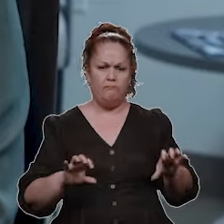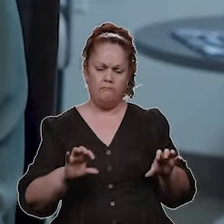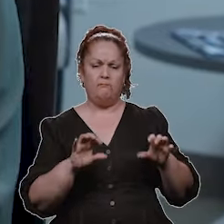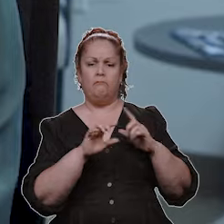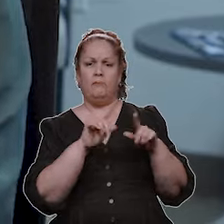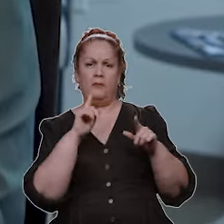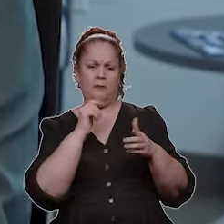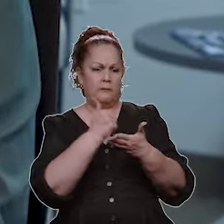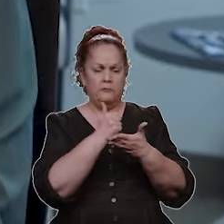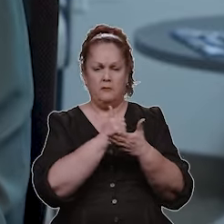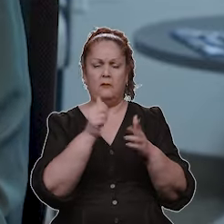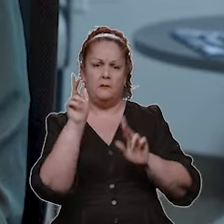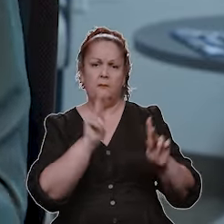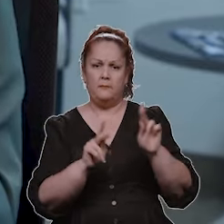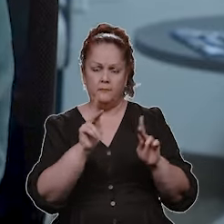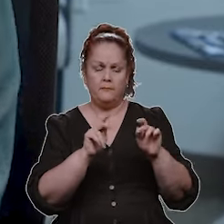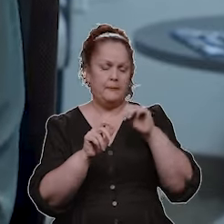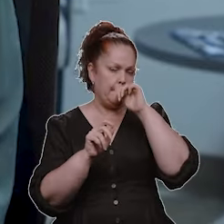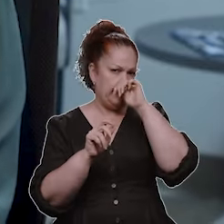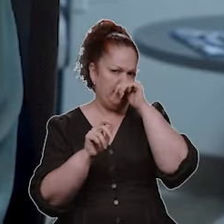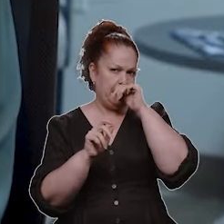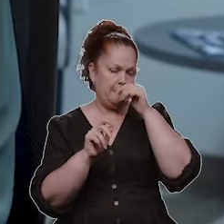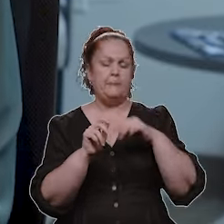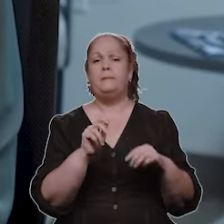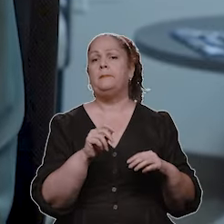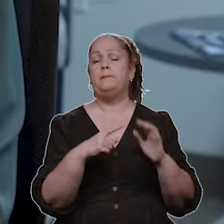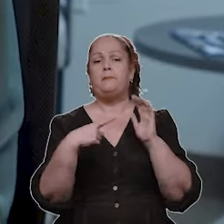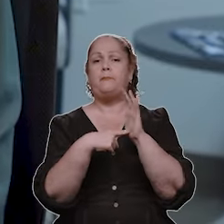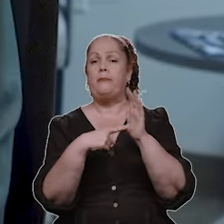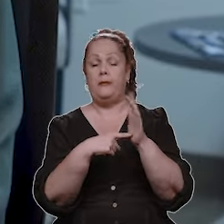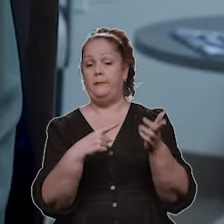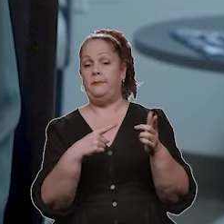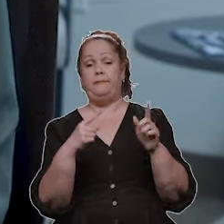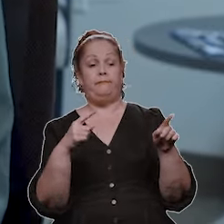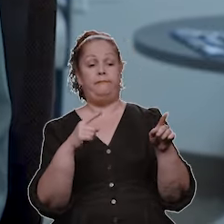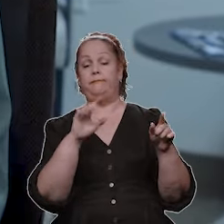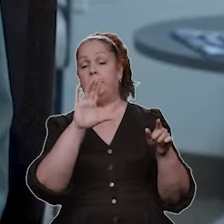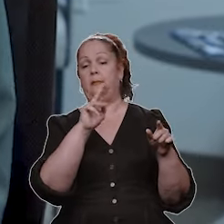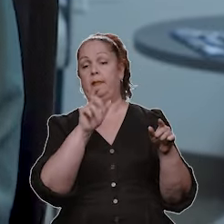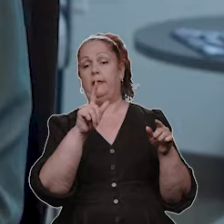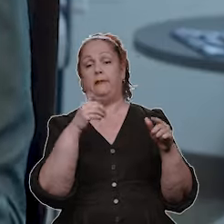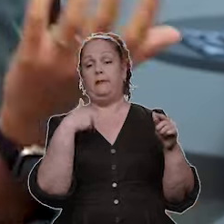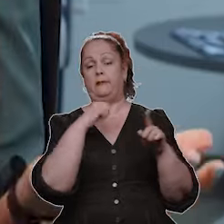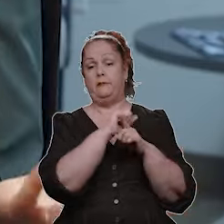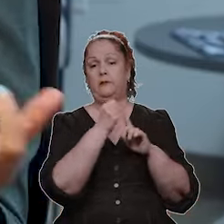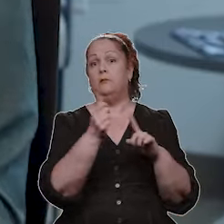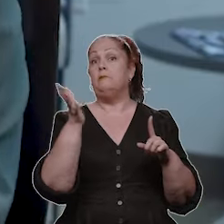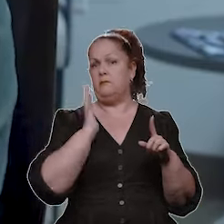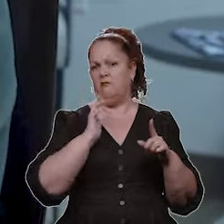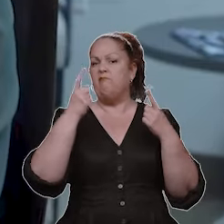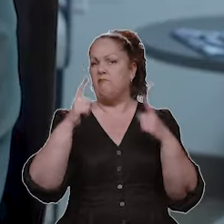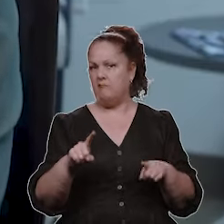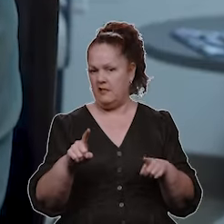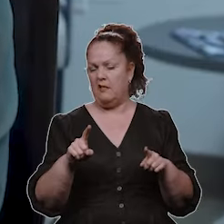entidades que sirvan para poder verad llevar a cabo ese servicio dígase que los casos criminales en el pasado